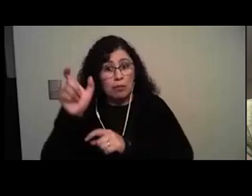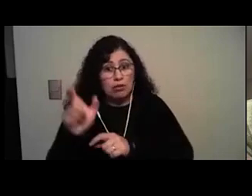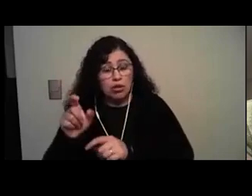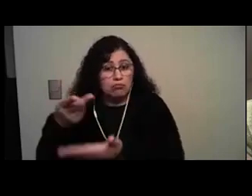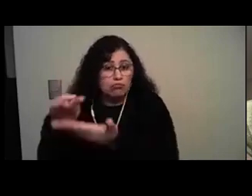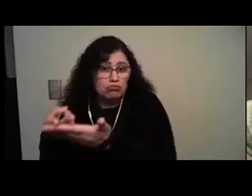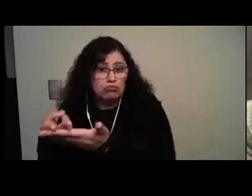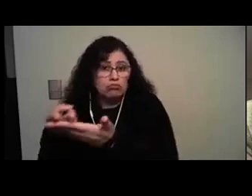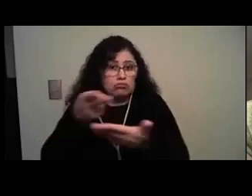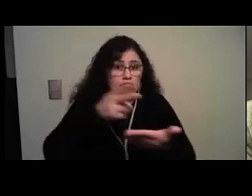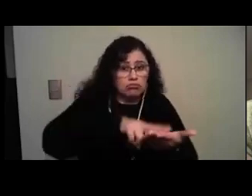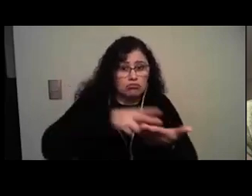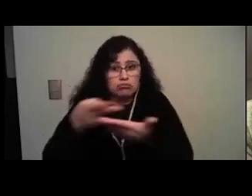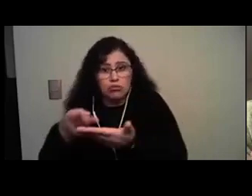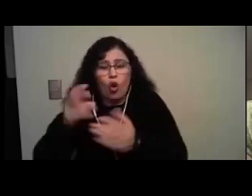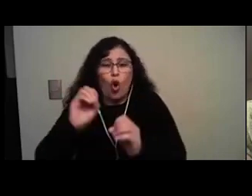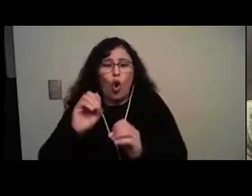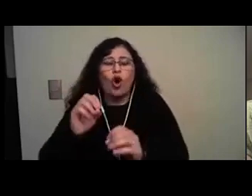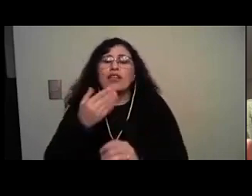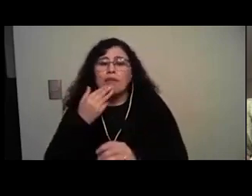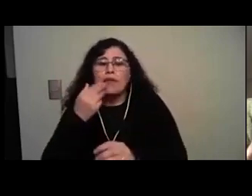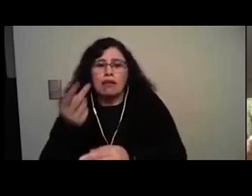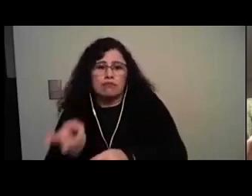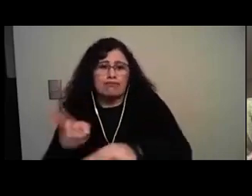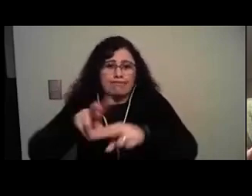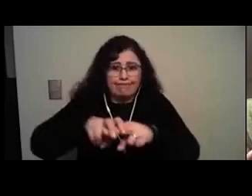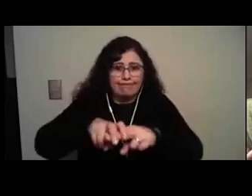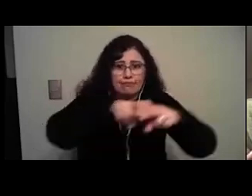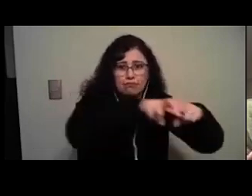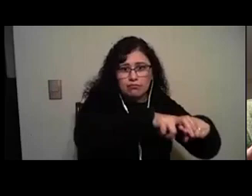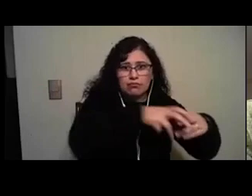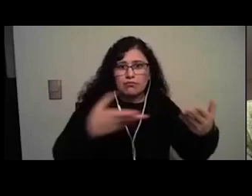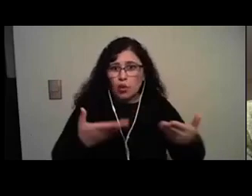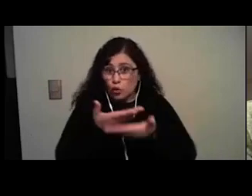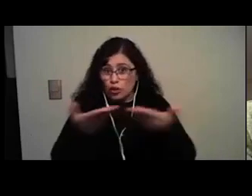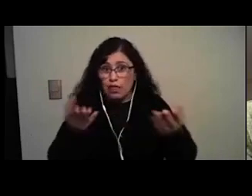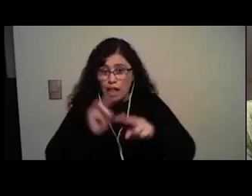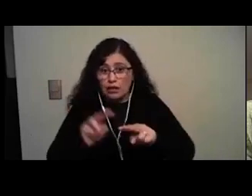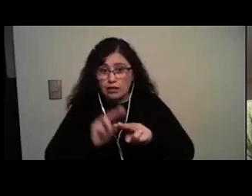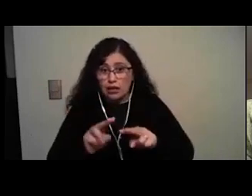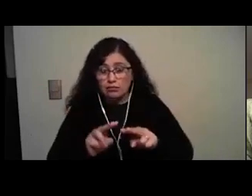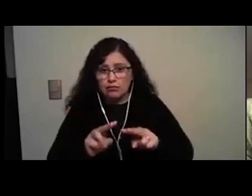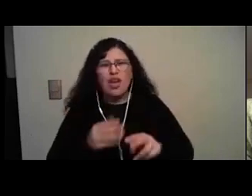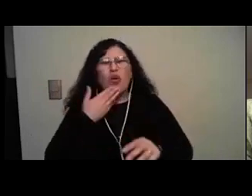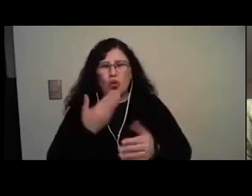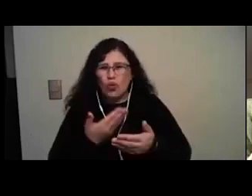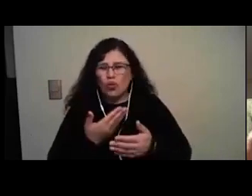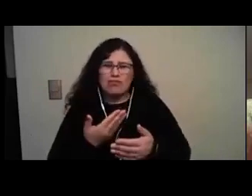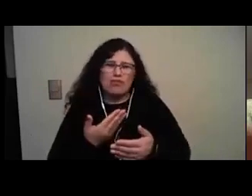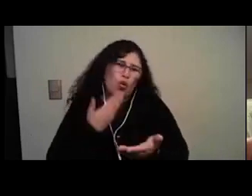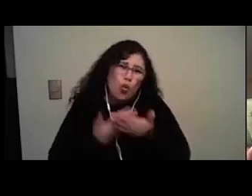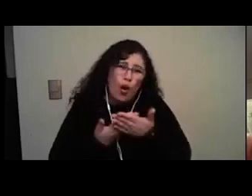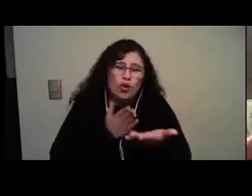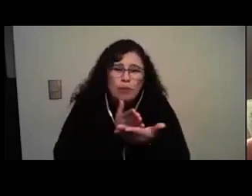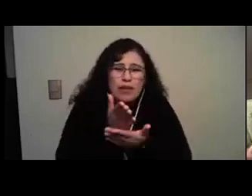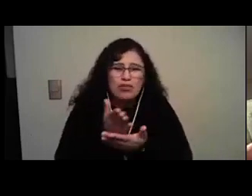tan sencillo, ¿cierto? Uno tiene una serie de temores, pero en la medida en que uno lo hace más práctico, ya, y lo